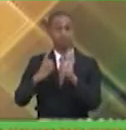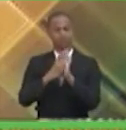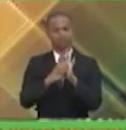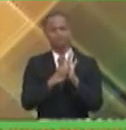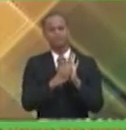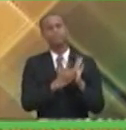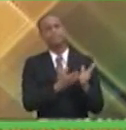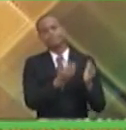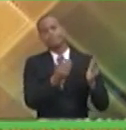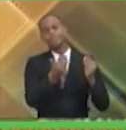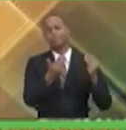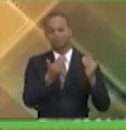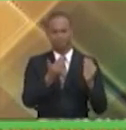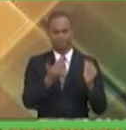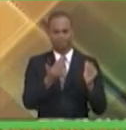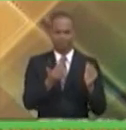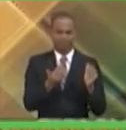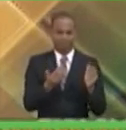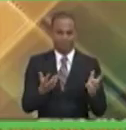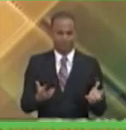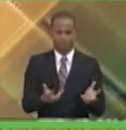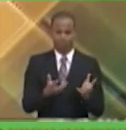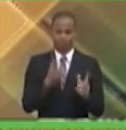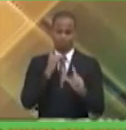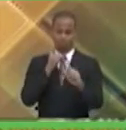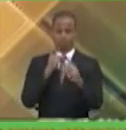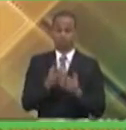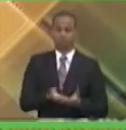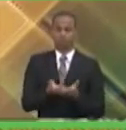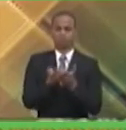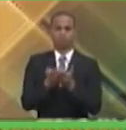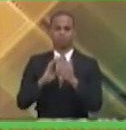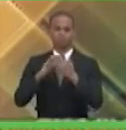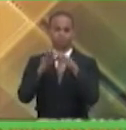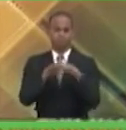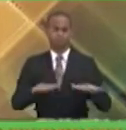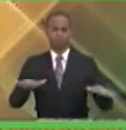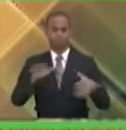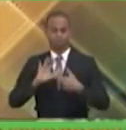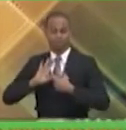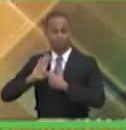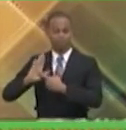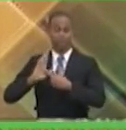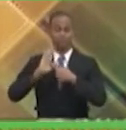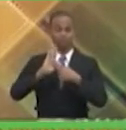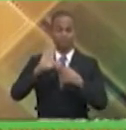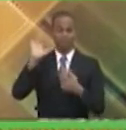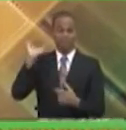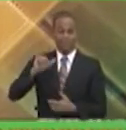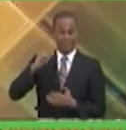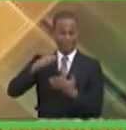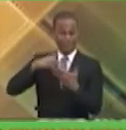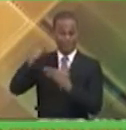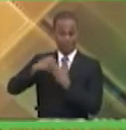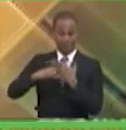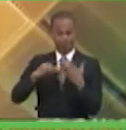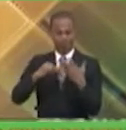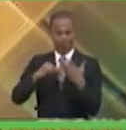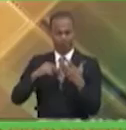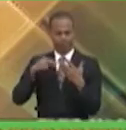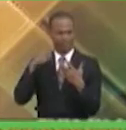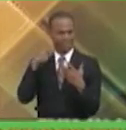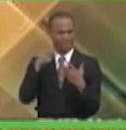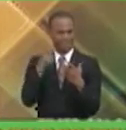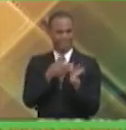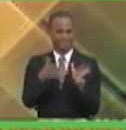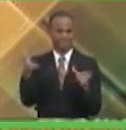discapacidad, en llevar esa propuesta a las comunidades, en llevar estos proyectos culturales inclusivos,